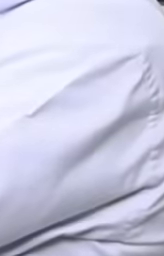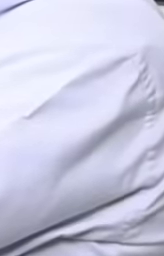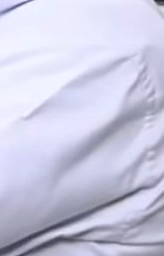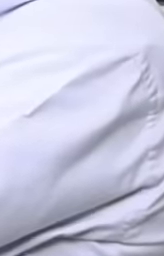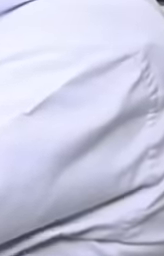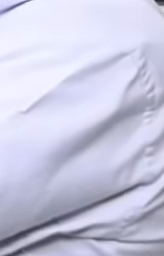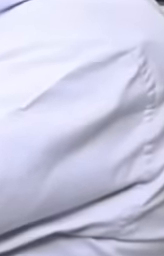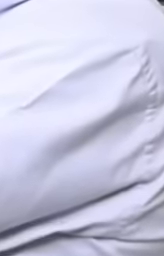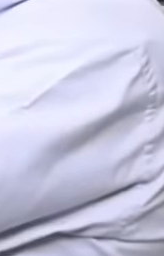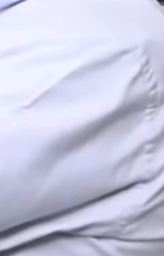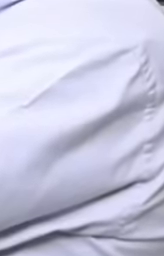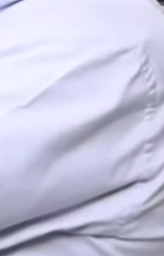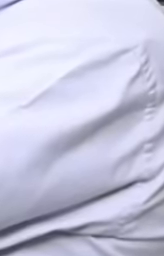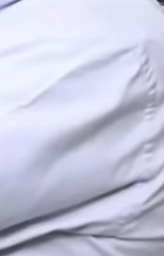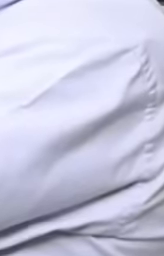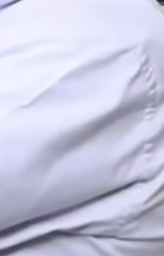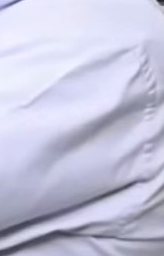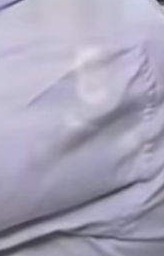actitud,